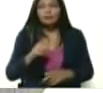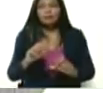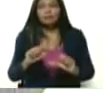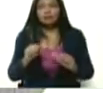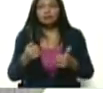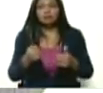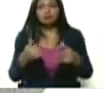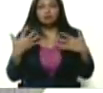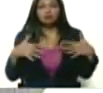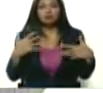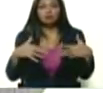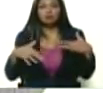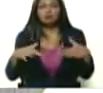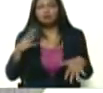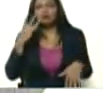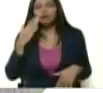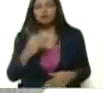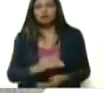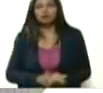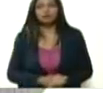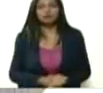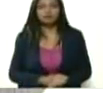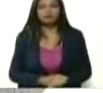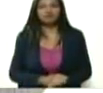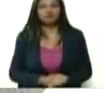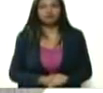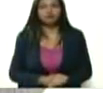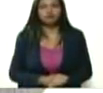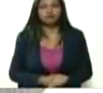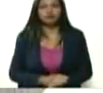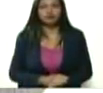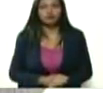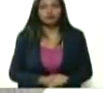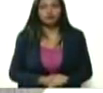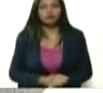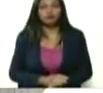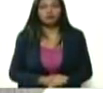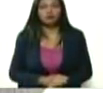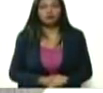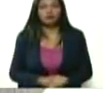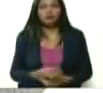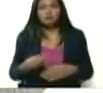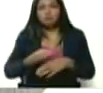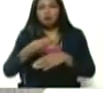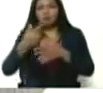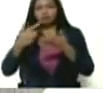prenderse las alarmas, el estado de Florida, que tiene ya